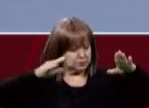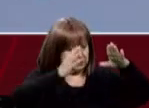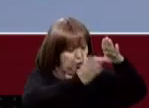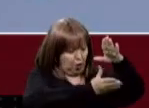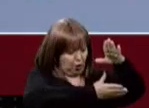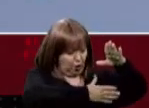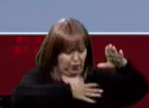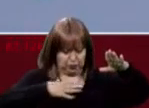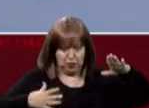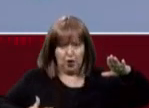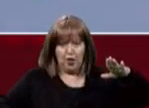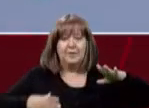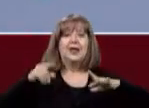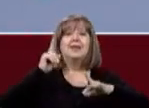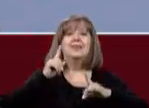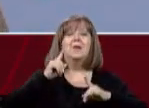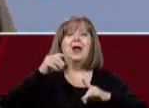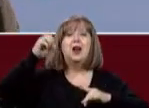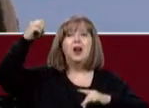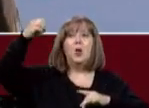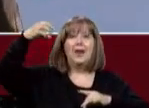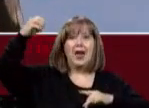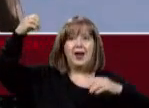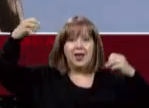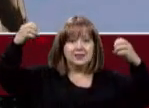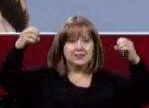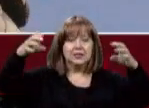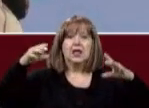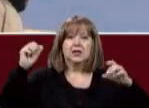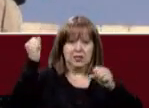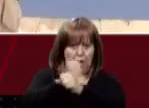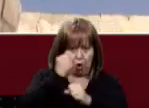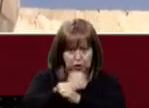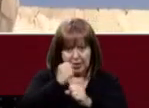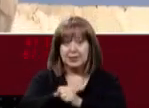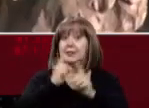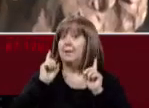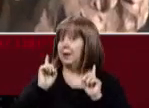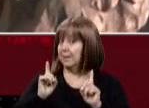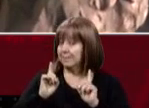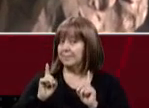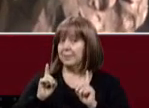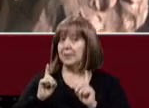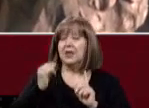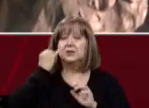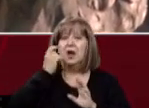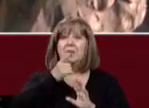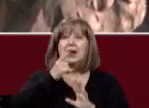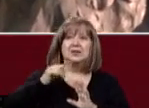se van a recuperar las luminarias originales, que están bastante dañadas, ha tenido mucho